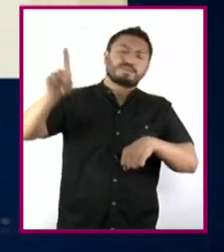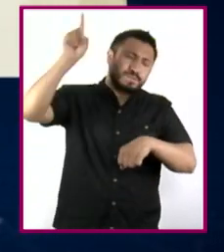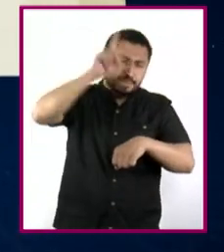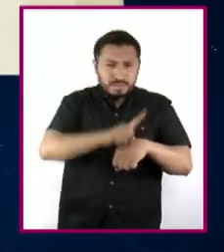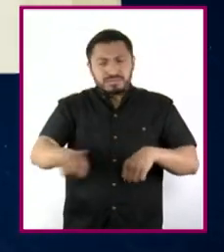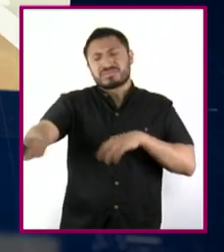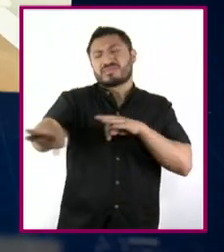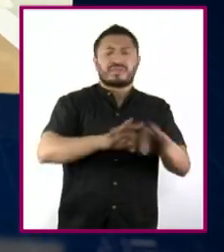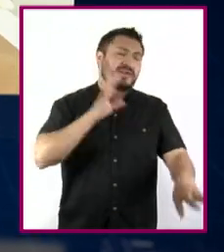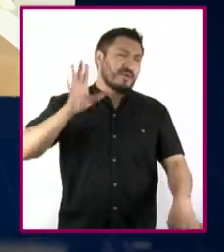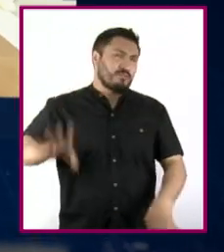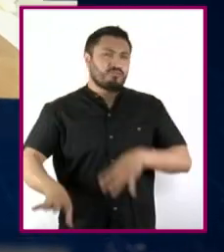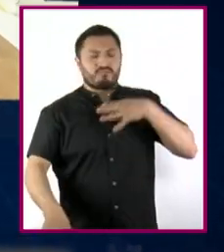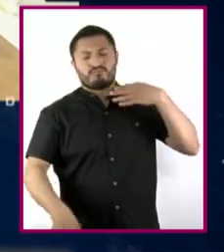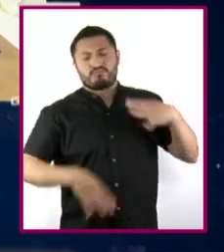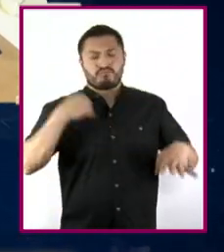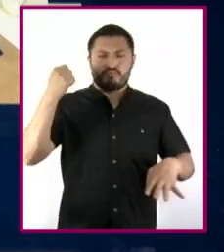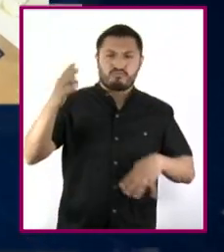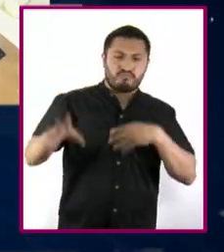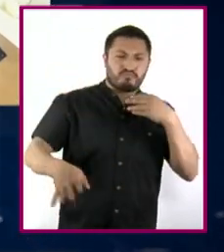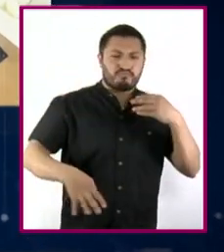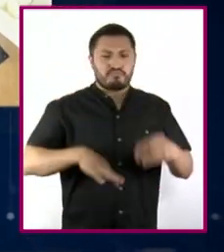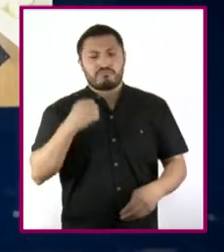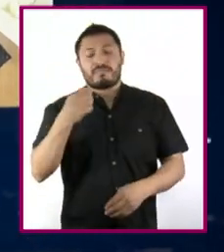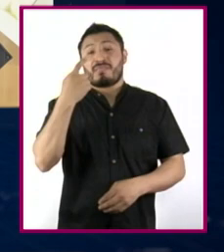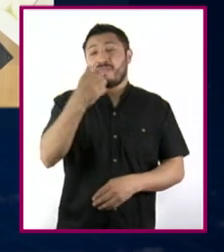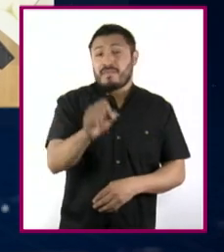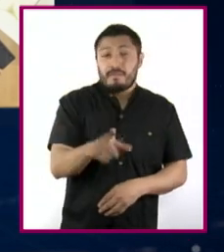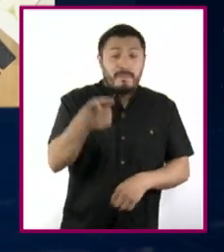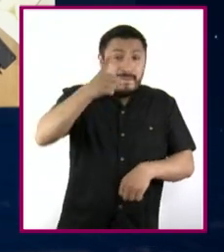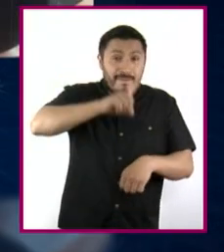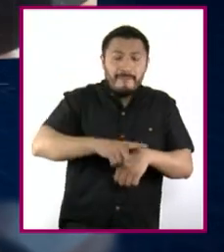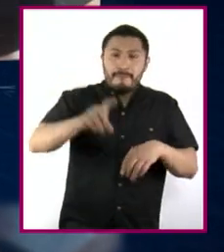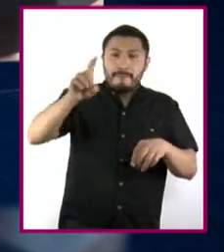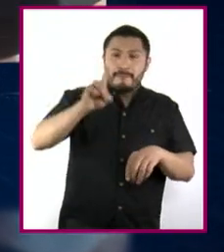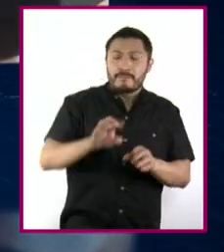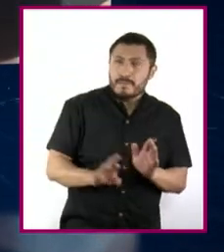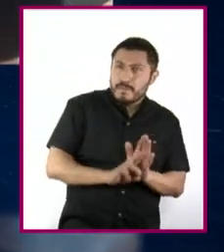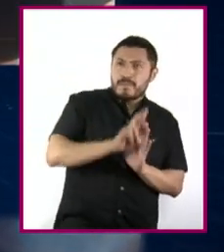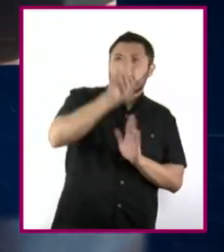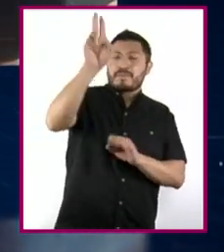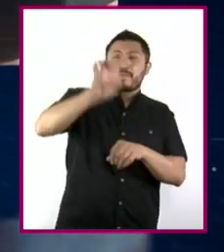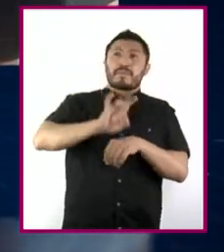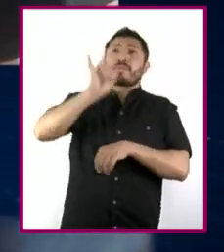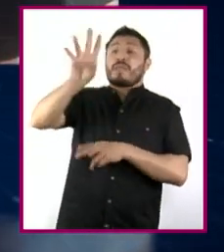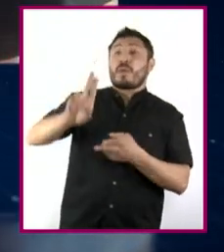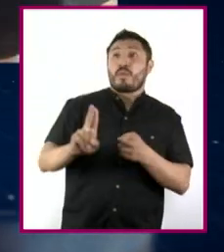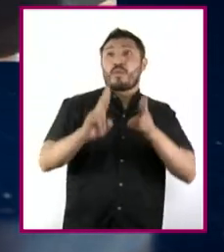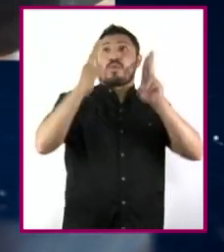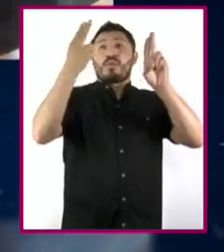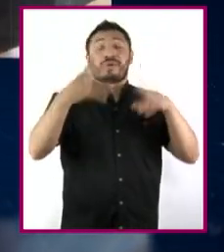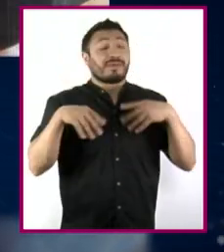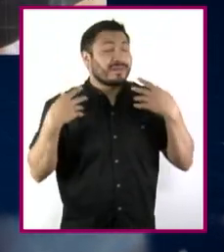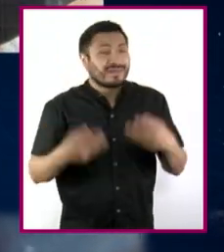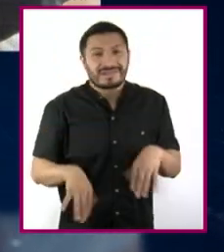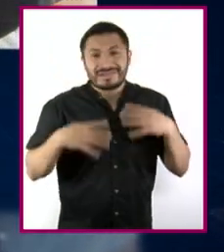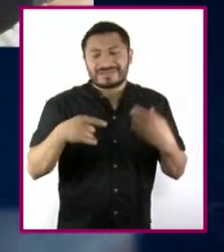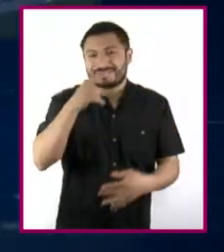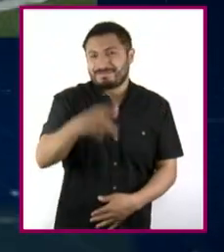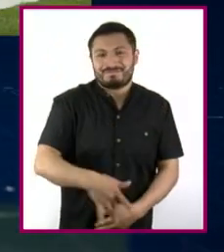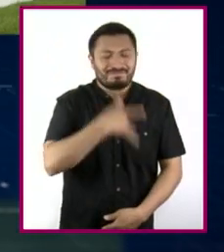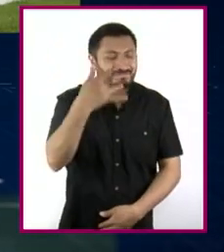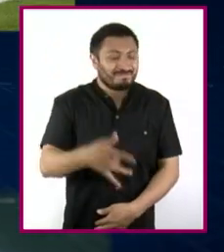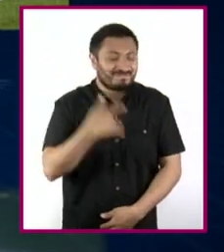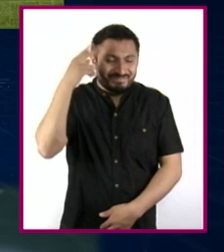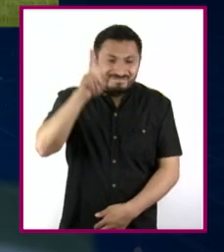trabajo arduo, y que ese día se lance en un cohete y llega al espacio, es una sensación, la